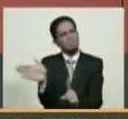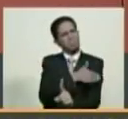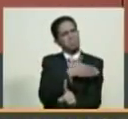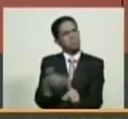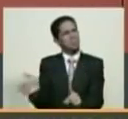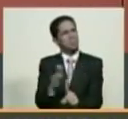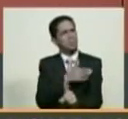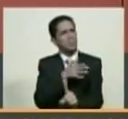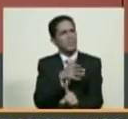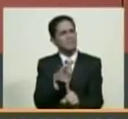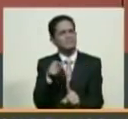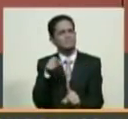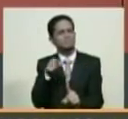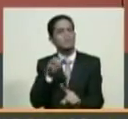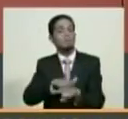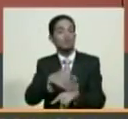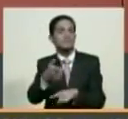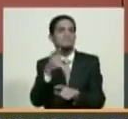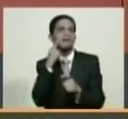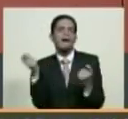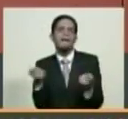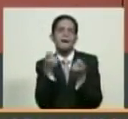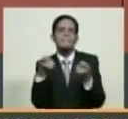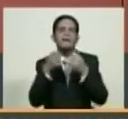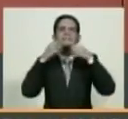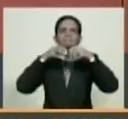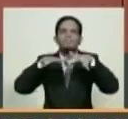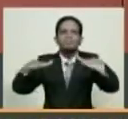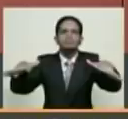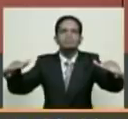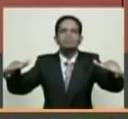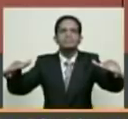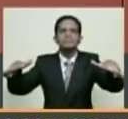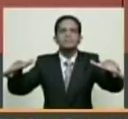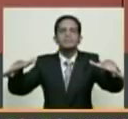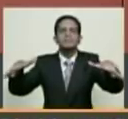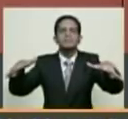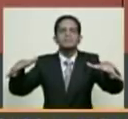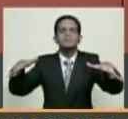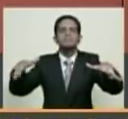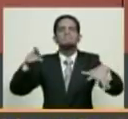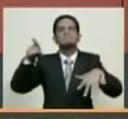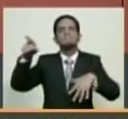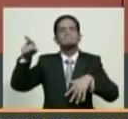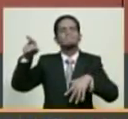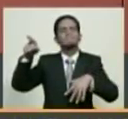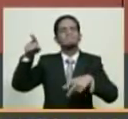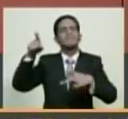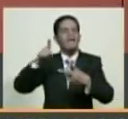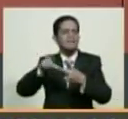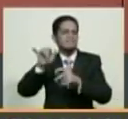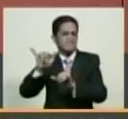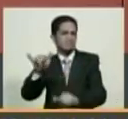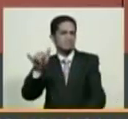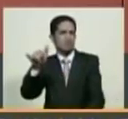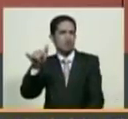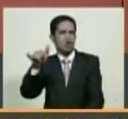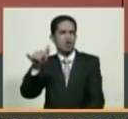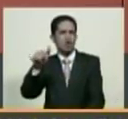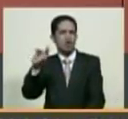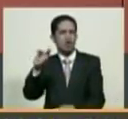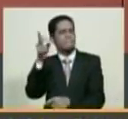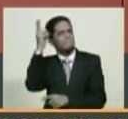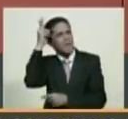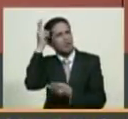es la campaña mediática brutal dirigida desde el cartel de Lima, dirigida de los gobiernos